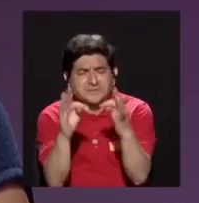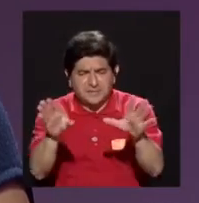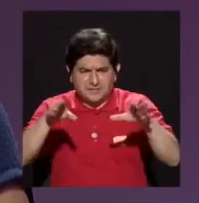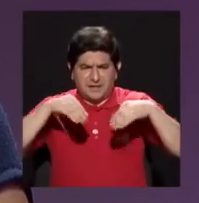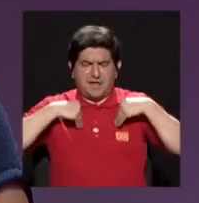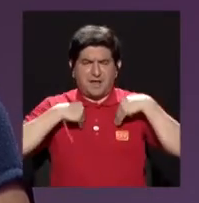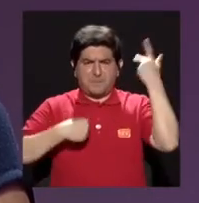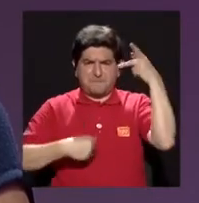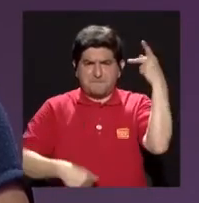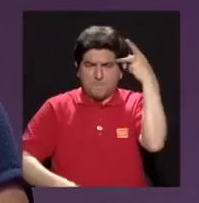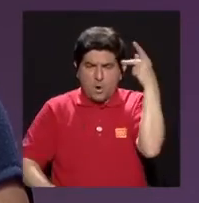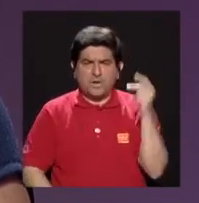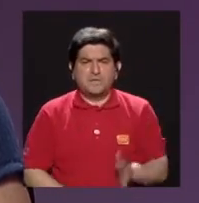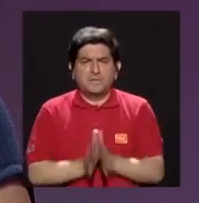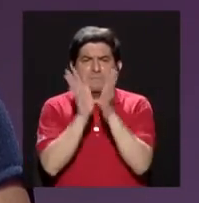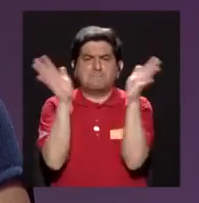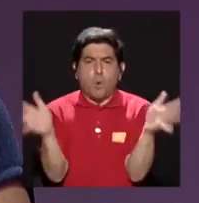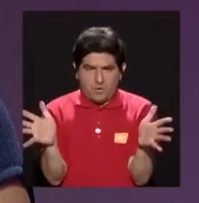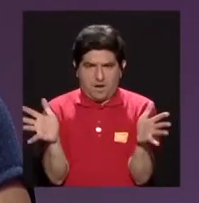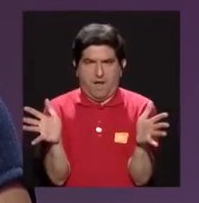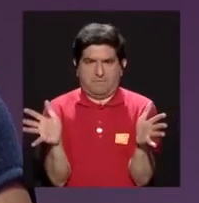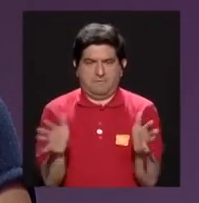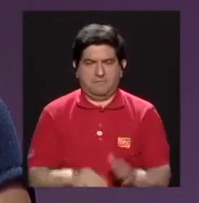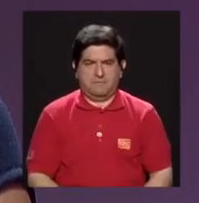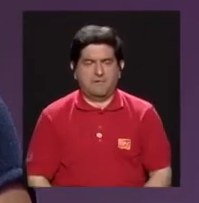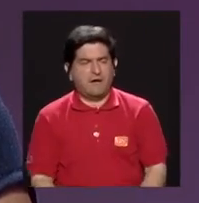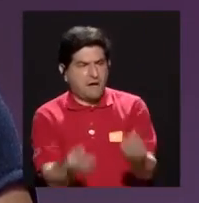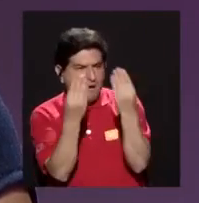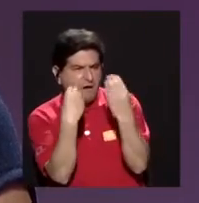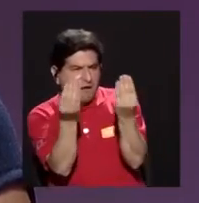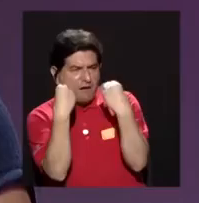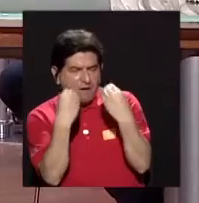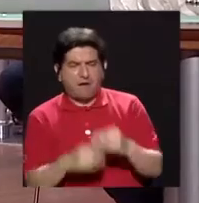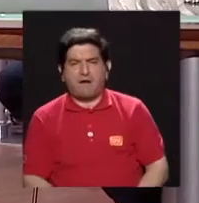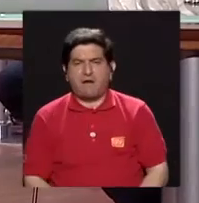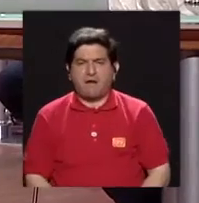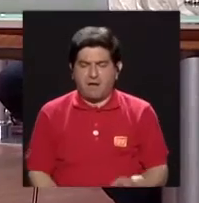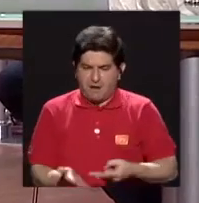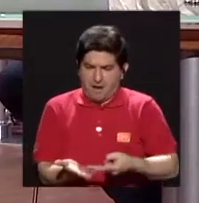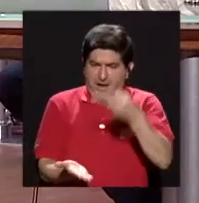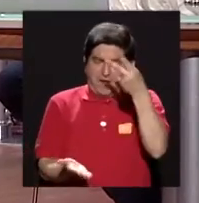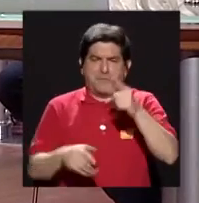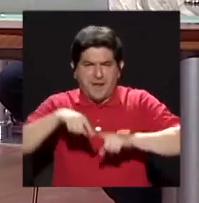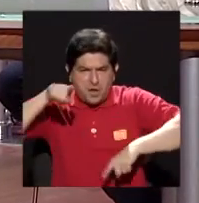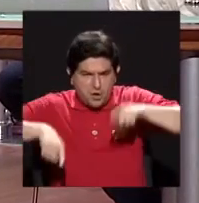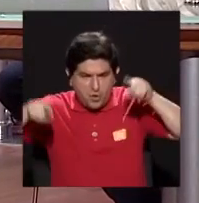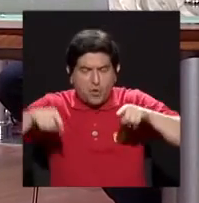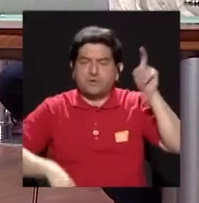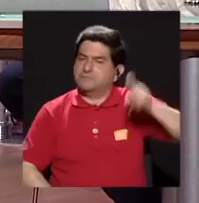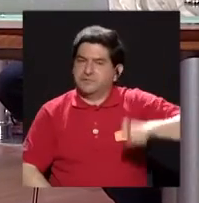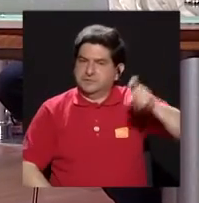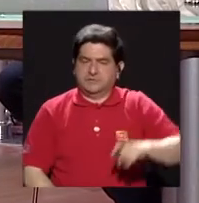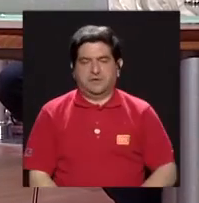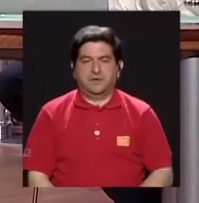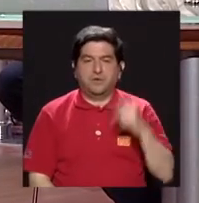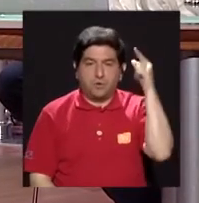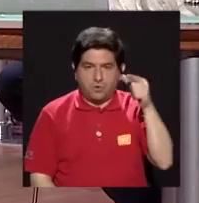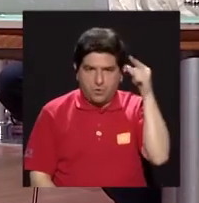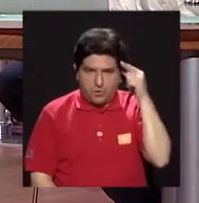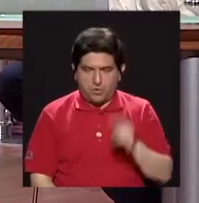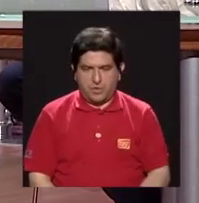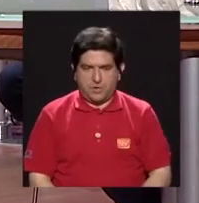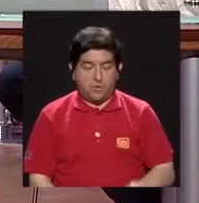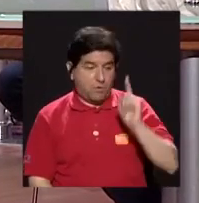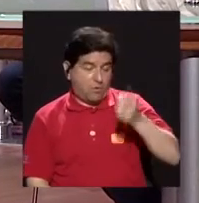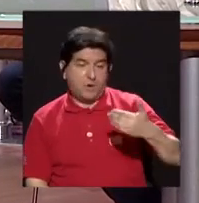adoptar políticas públicas que nos enseñen a valorar esa diversidad, me parece que es esencial. Se deriva, por supuesto, de las